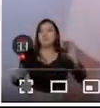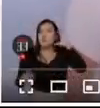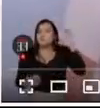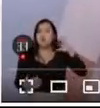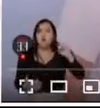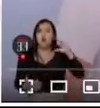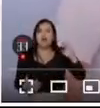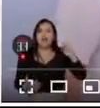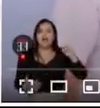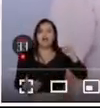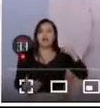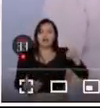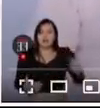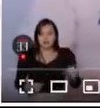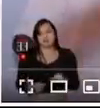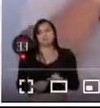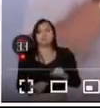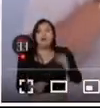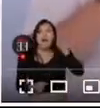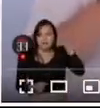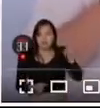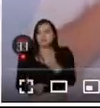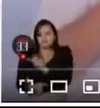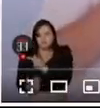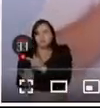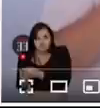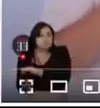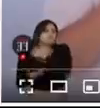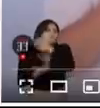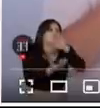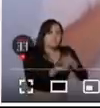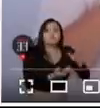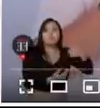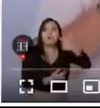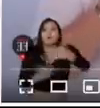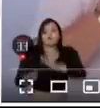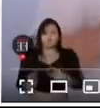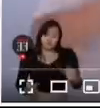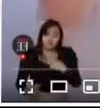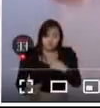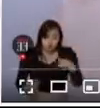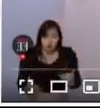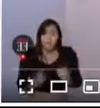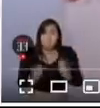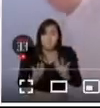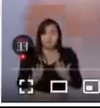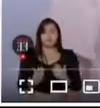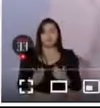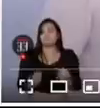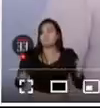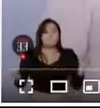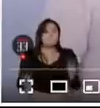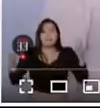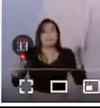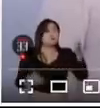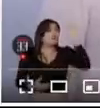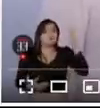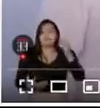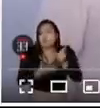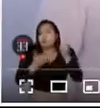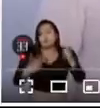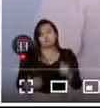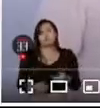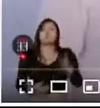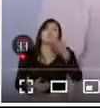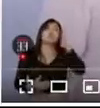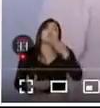fuimos a traer el hermano y hoy estoy aquí por obra y gracia de dios pero le doy gracias a dios no me